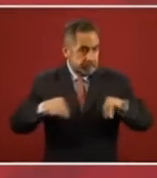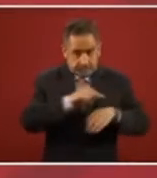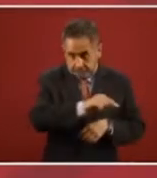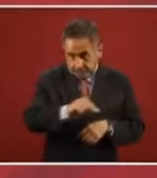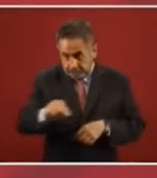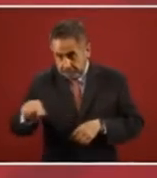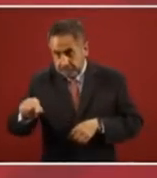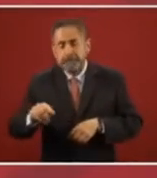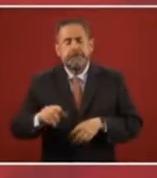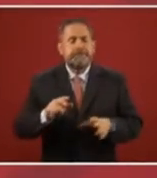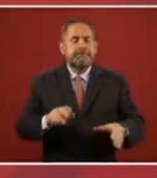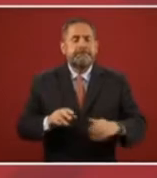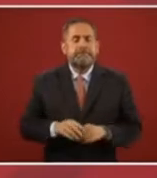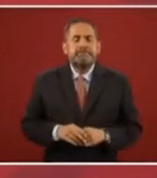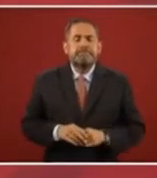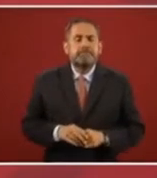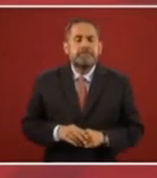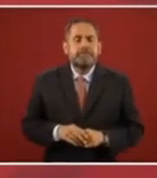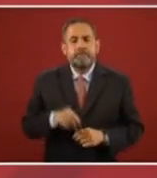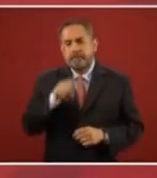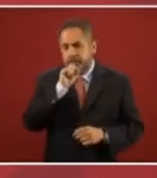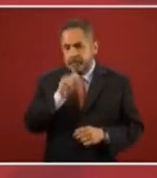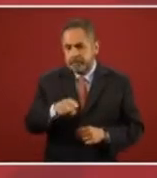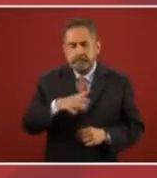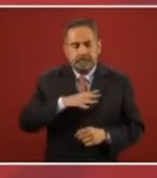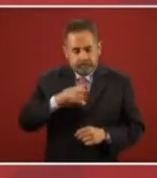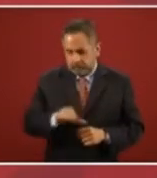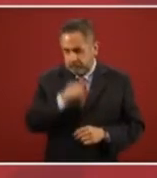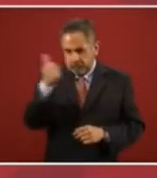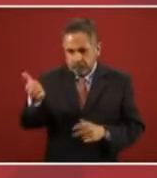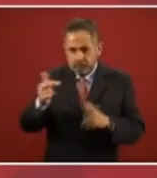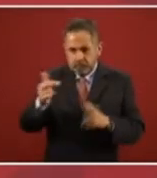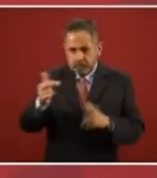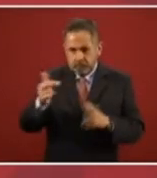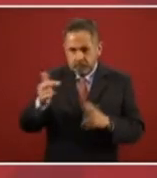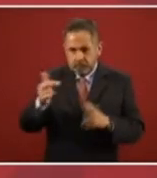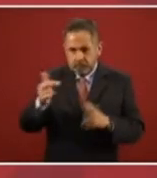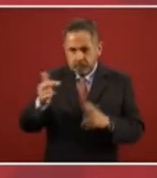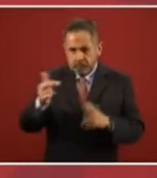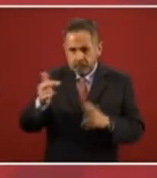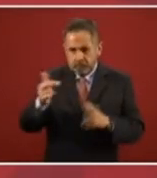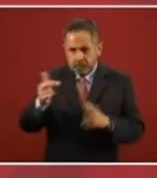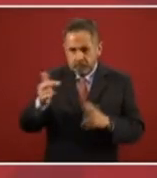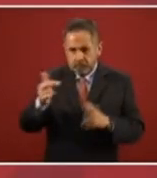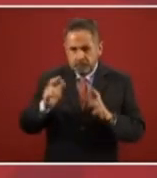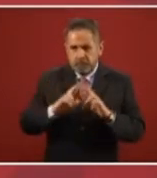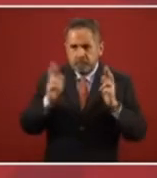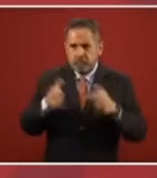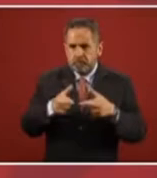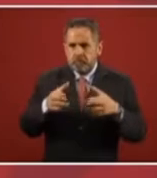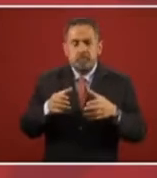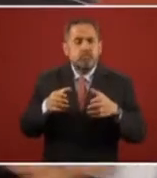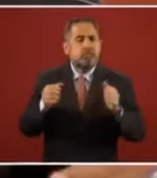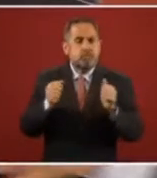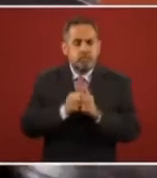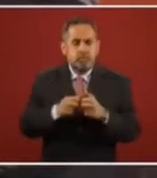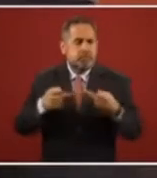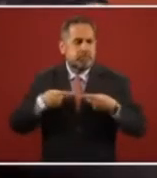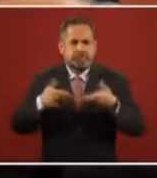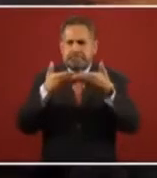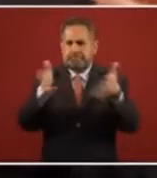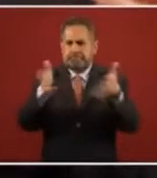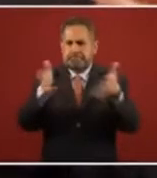y luego otra reunión envenenada de población